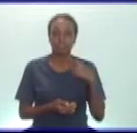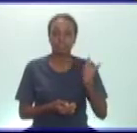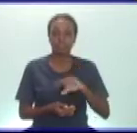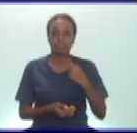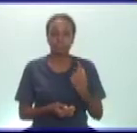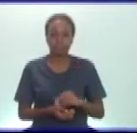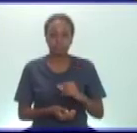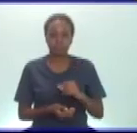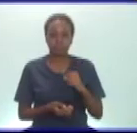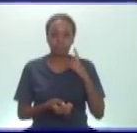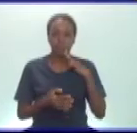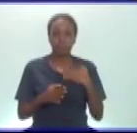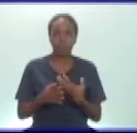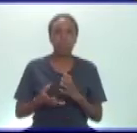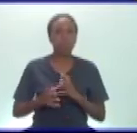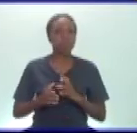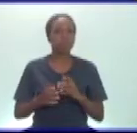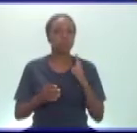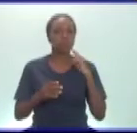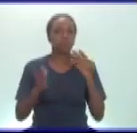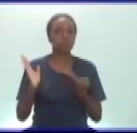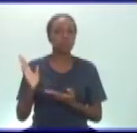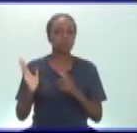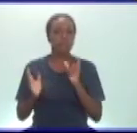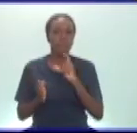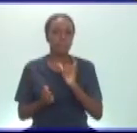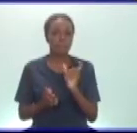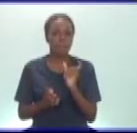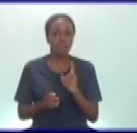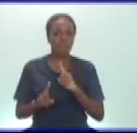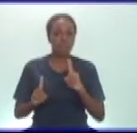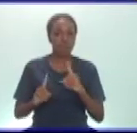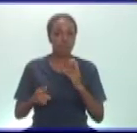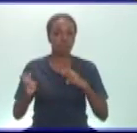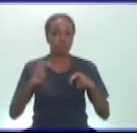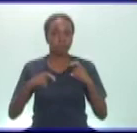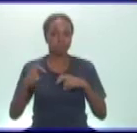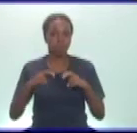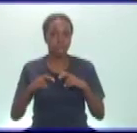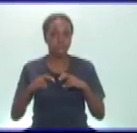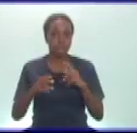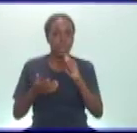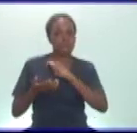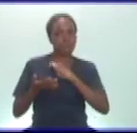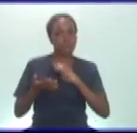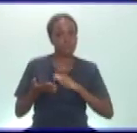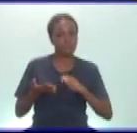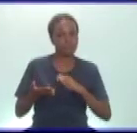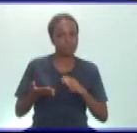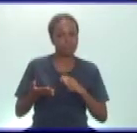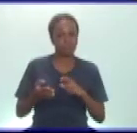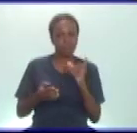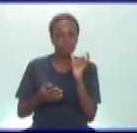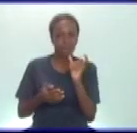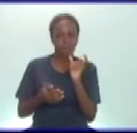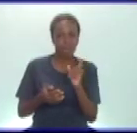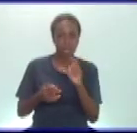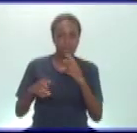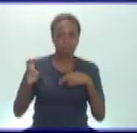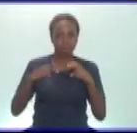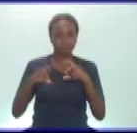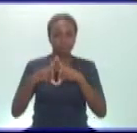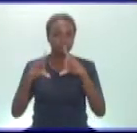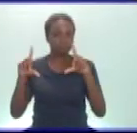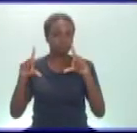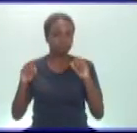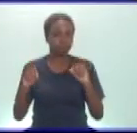con la derivación de palabras. Usted debe escribir, no buscar en el texto, sino escribir a partir de una palabra que está en el texto,